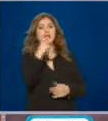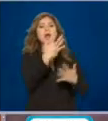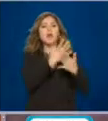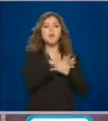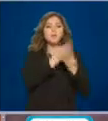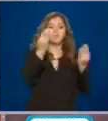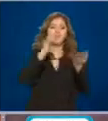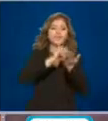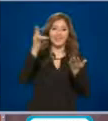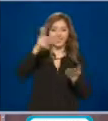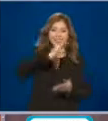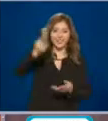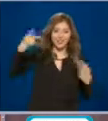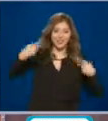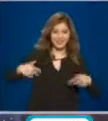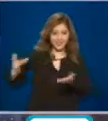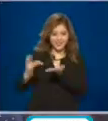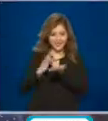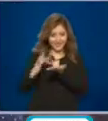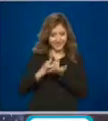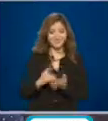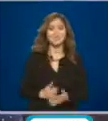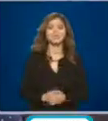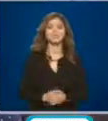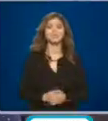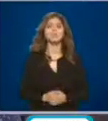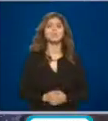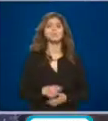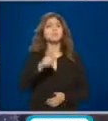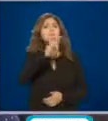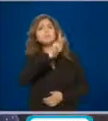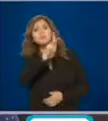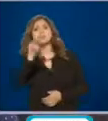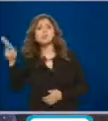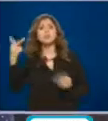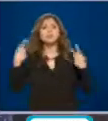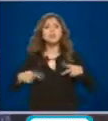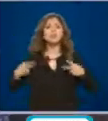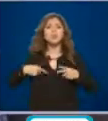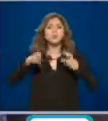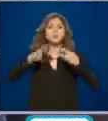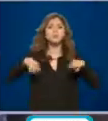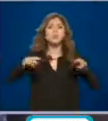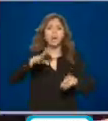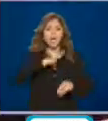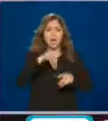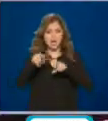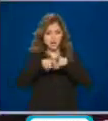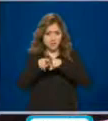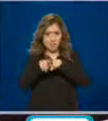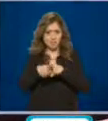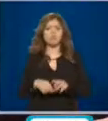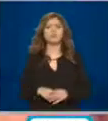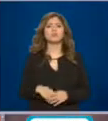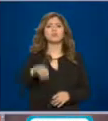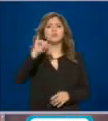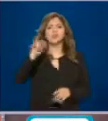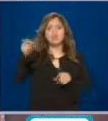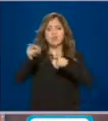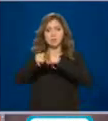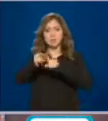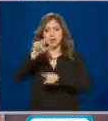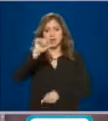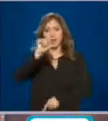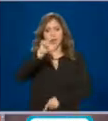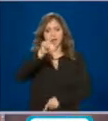un beso para todos. Muy bien. Oye, aparte en los integrantes hay hermanos. Sí, tenemos a los hermanos Arriagada en